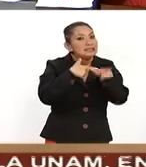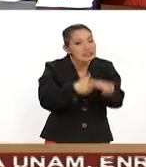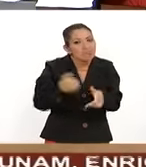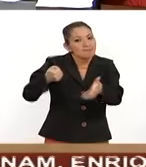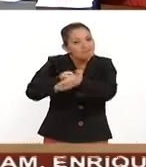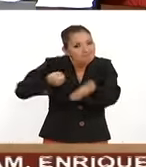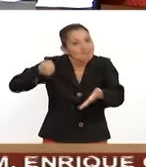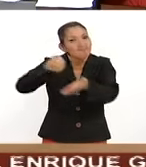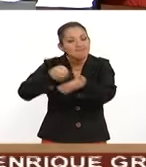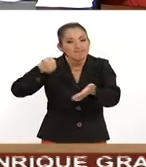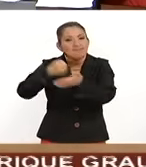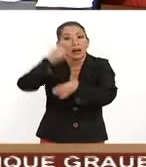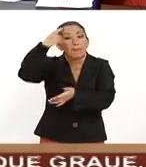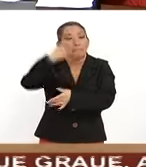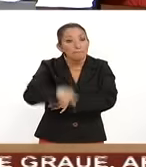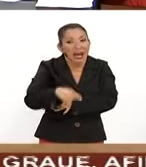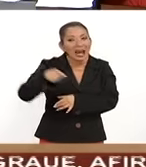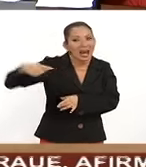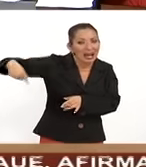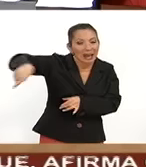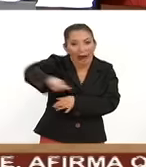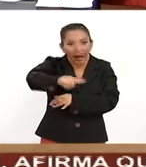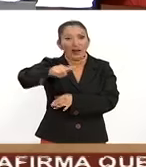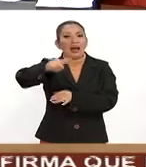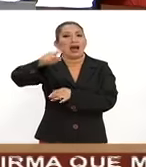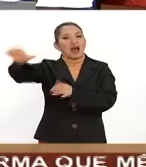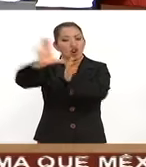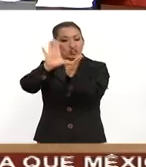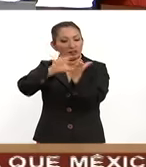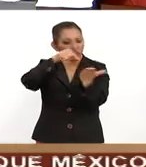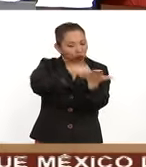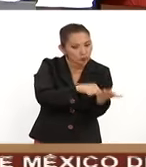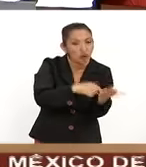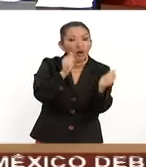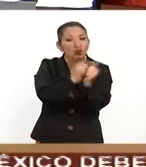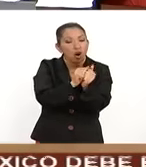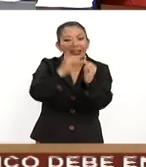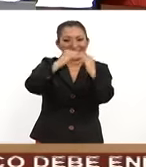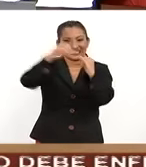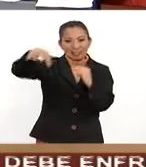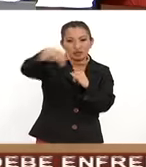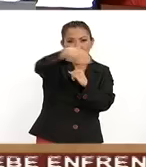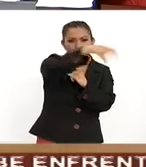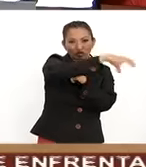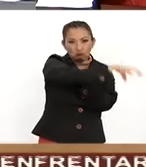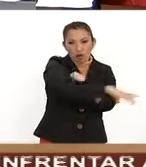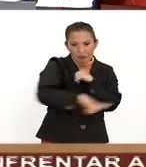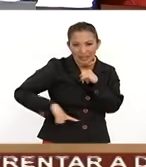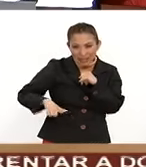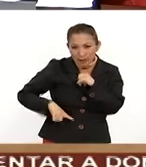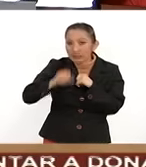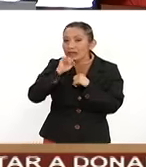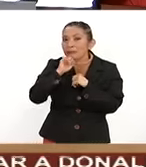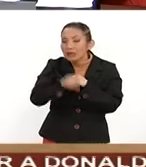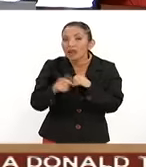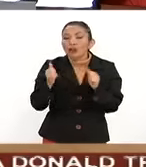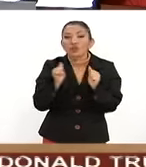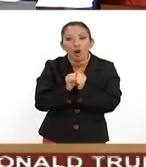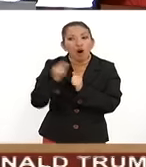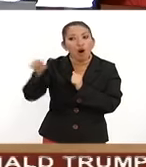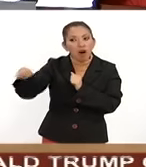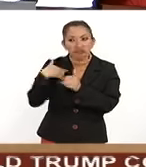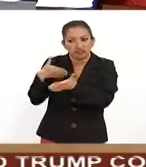ejerciendo presión para que tanto a nivel constitucional, a través de las instituciones de forma democrática, pero también a través